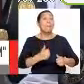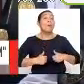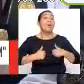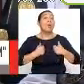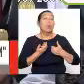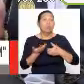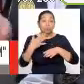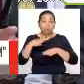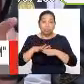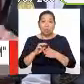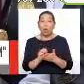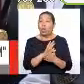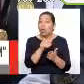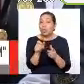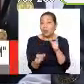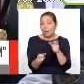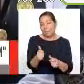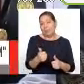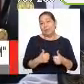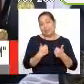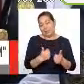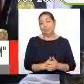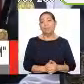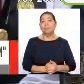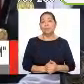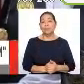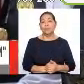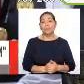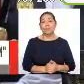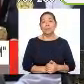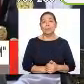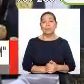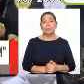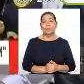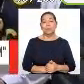y la integridad de todos los peruanos.